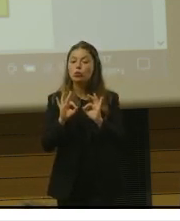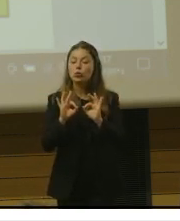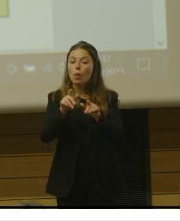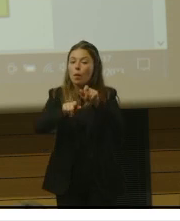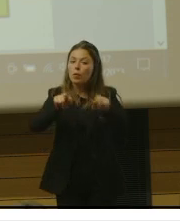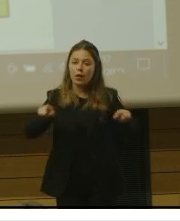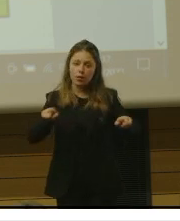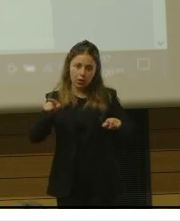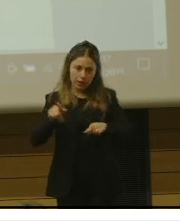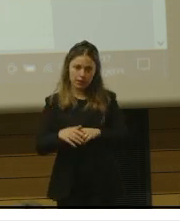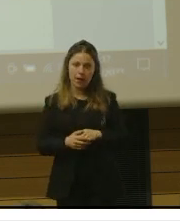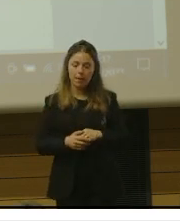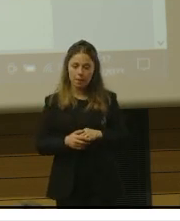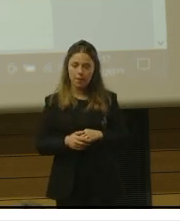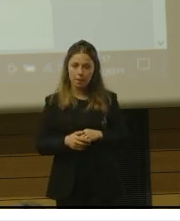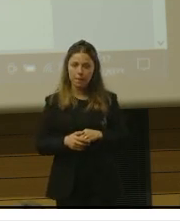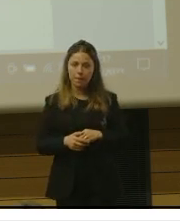población.